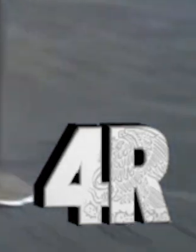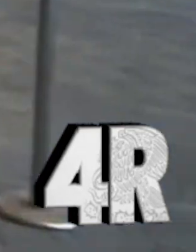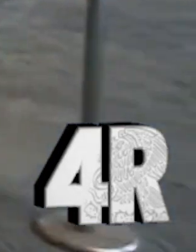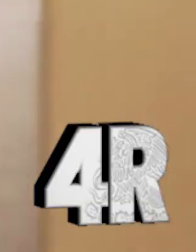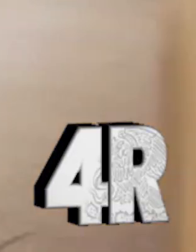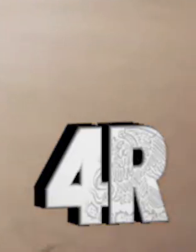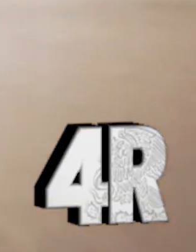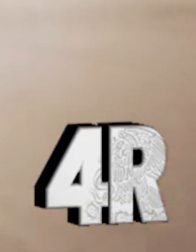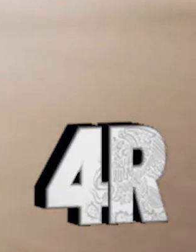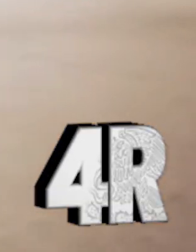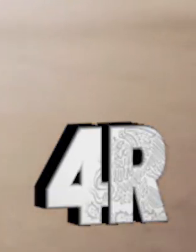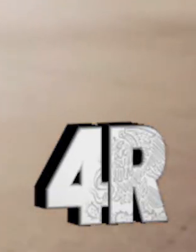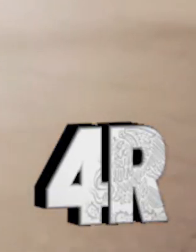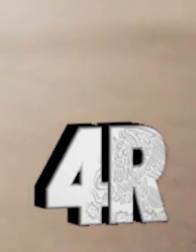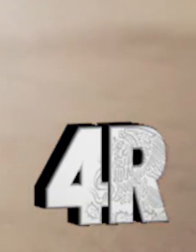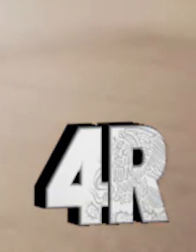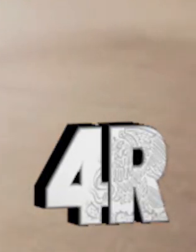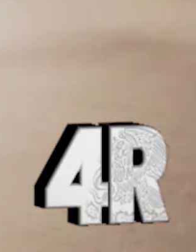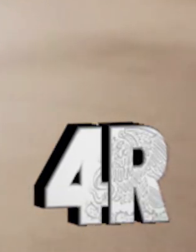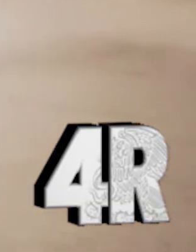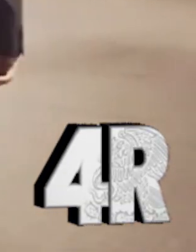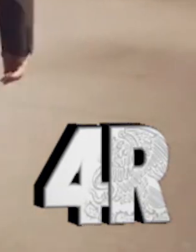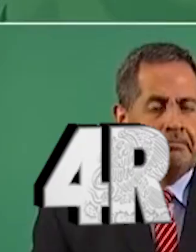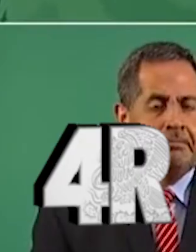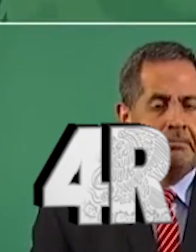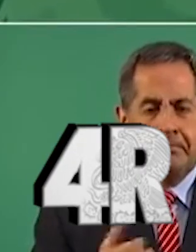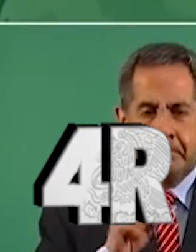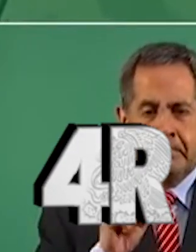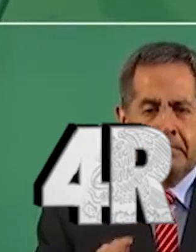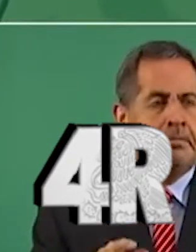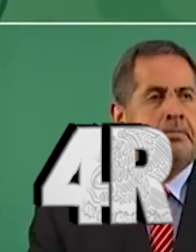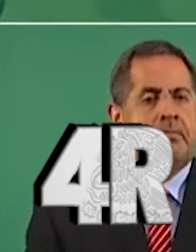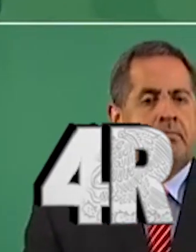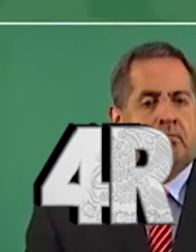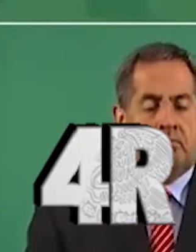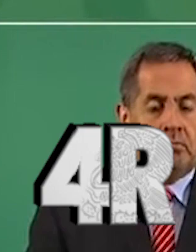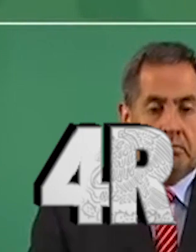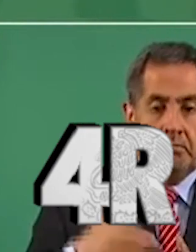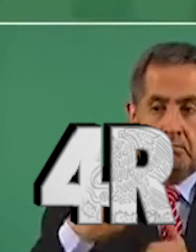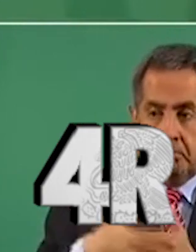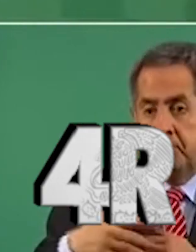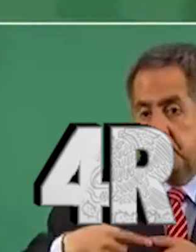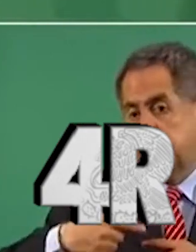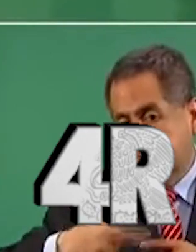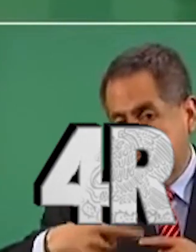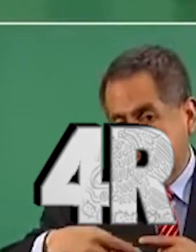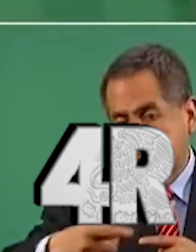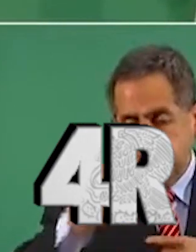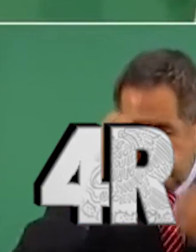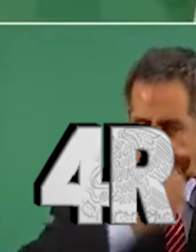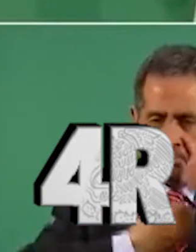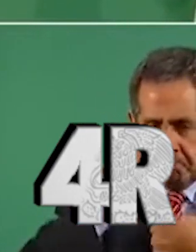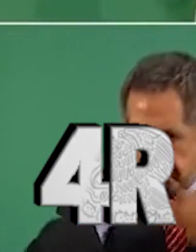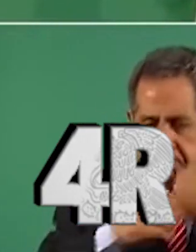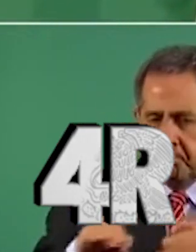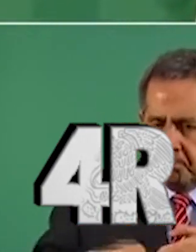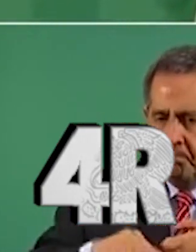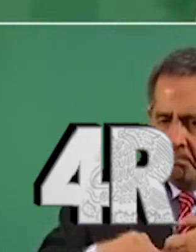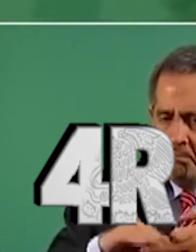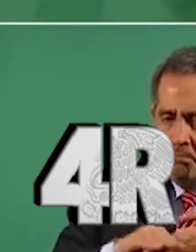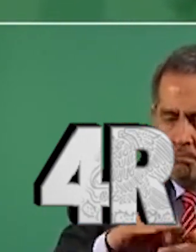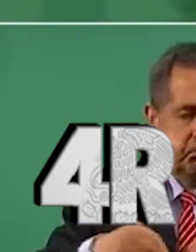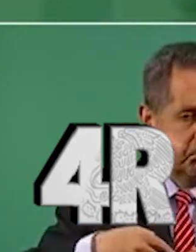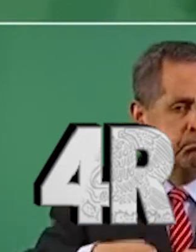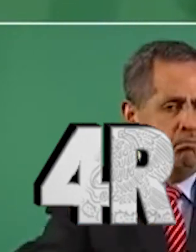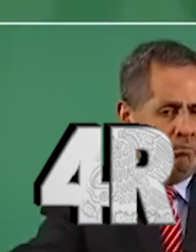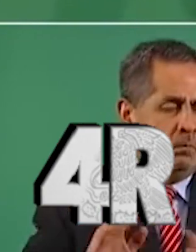nuestro país? Dejen todos sus comentarios acá abajo y abramos el debate. Y pues bueno, ciudadanos, toda la información que